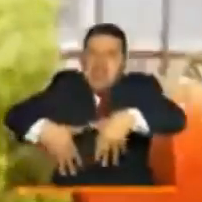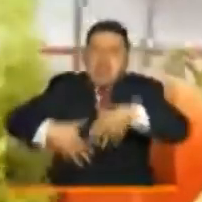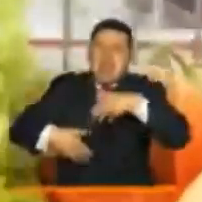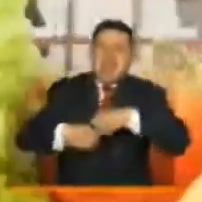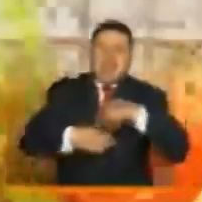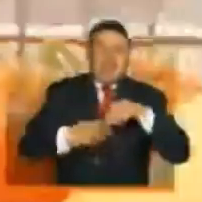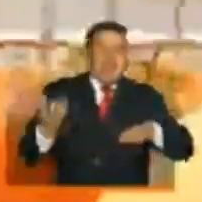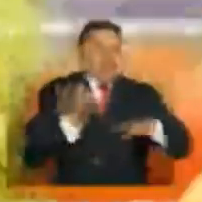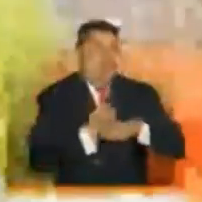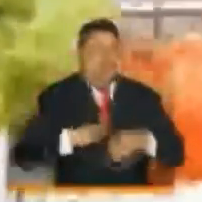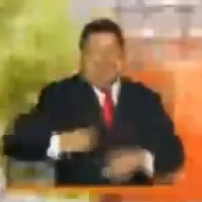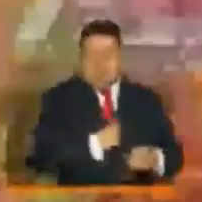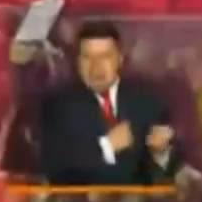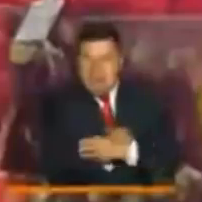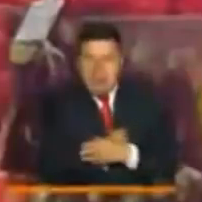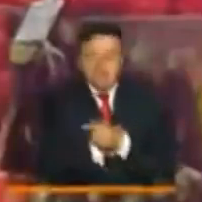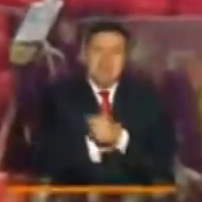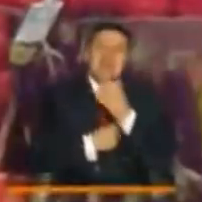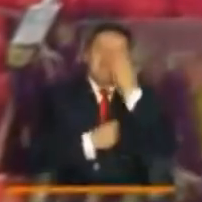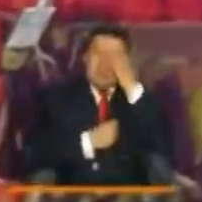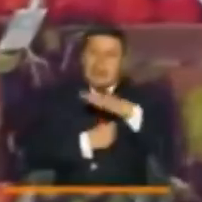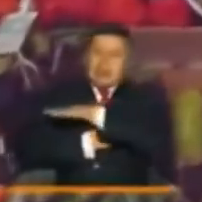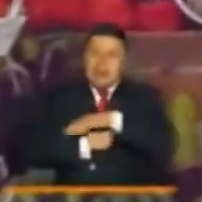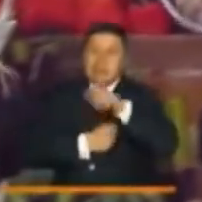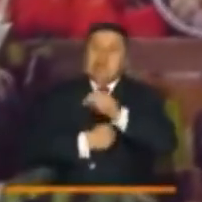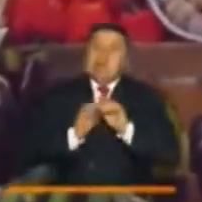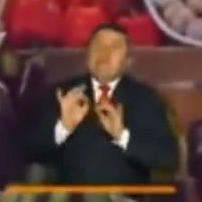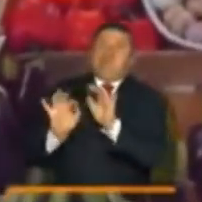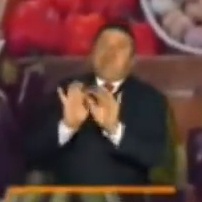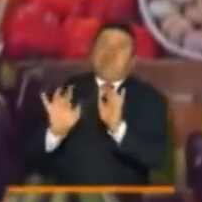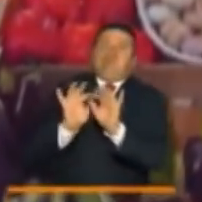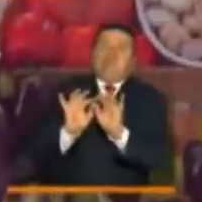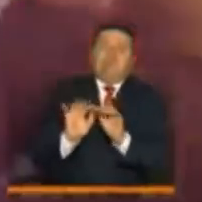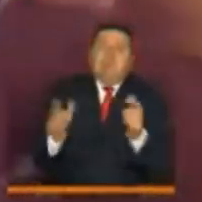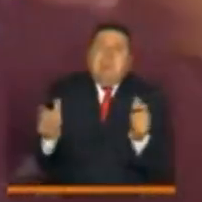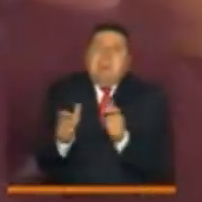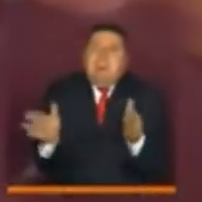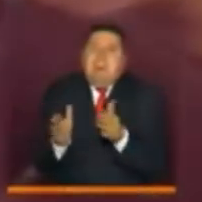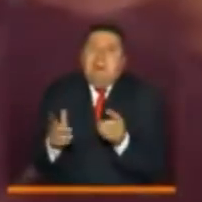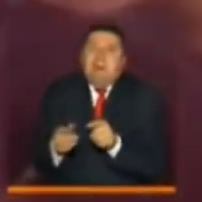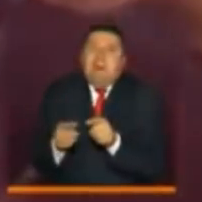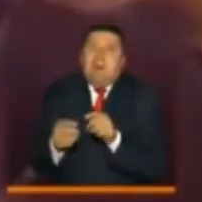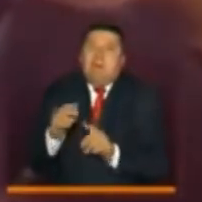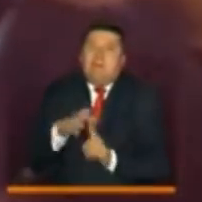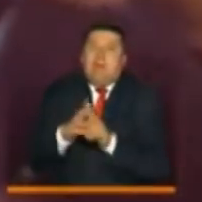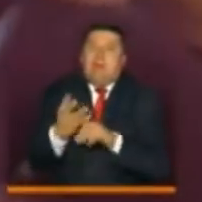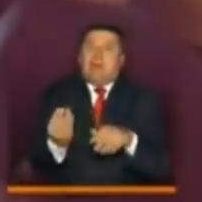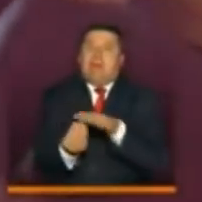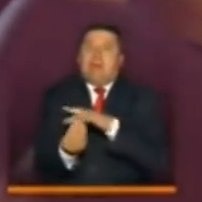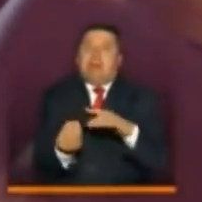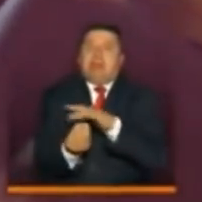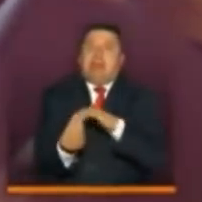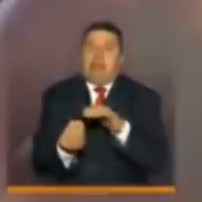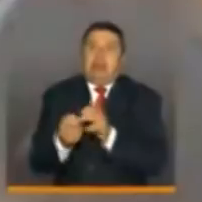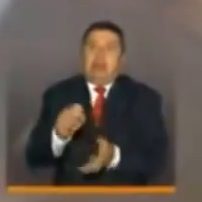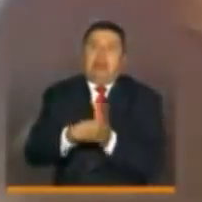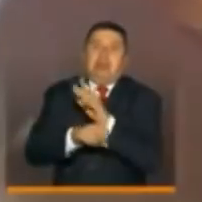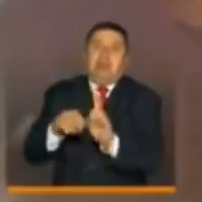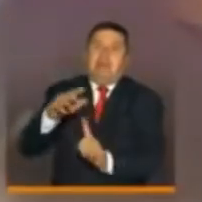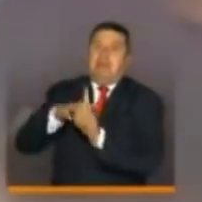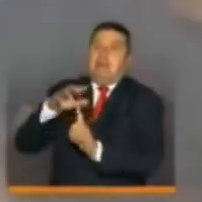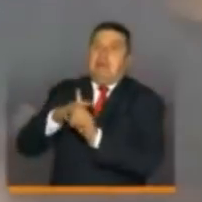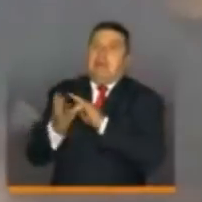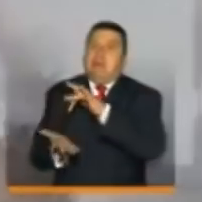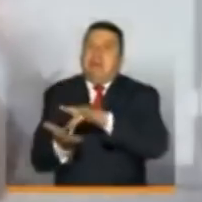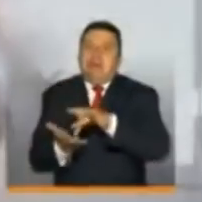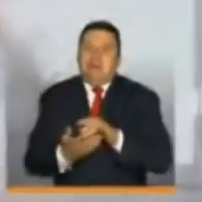público, mercados, reúnen gran cantidad de personas en espacios reducidos, promoviendo así el contacto cercano entre los